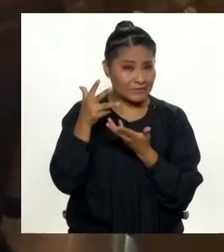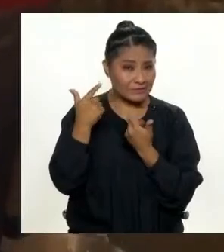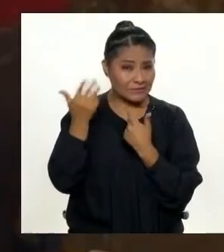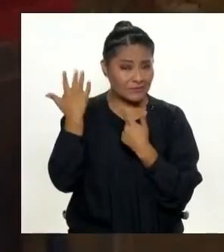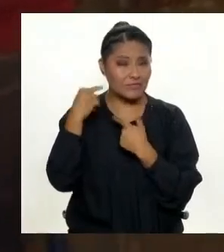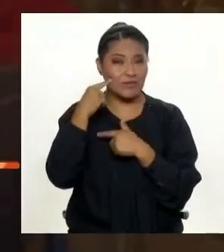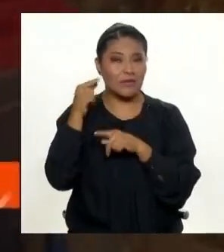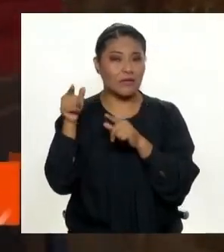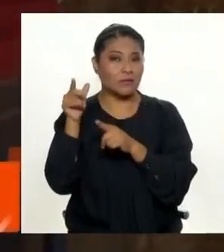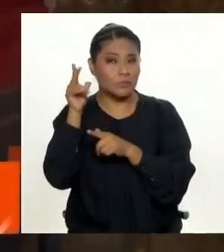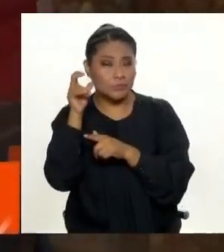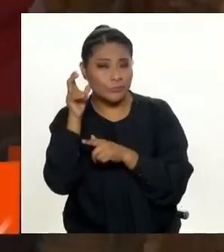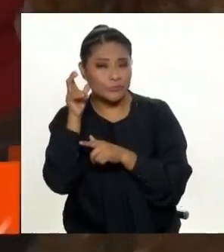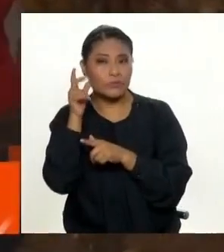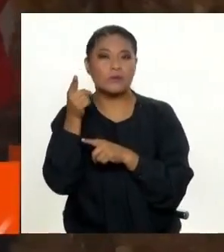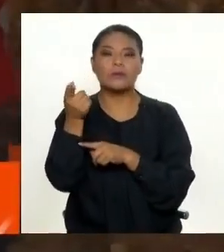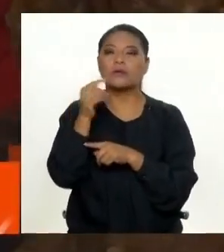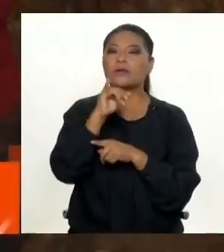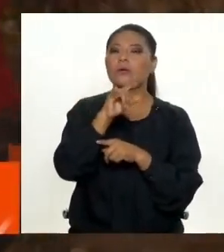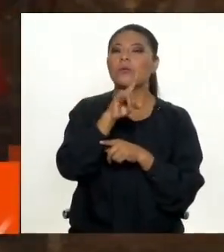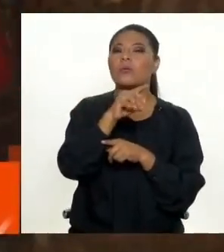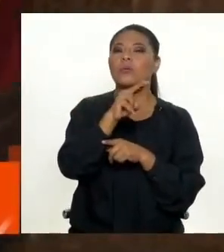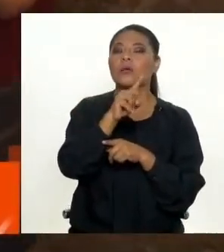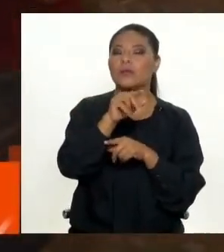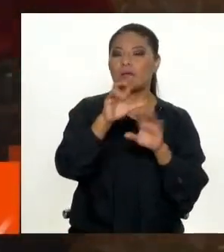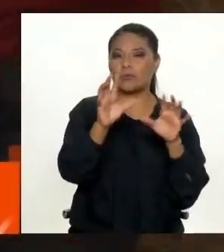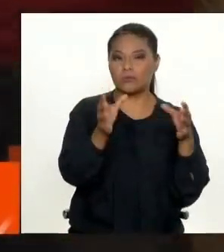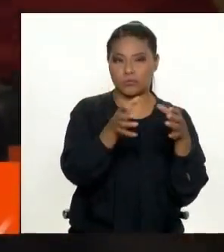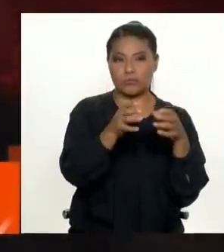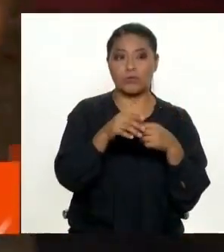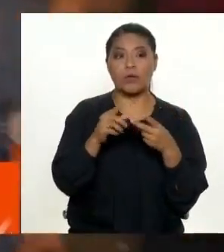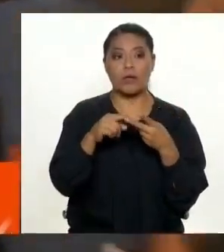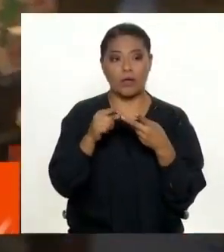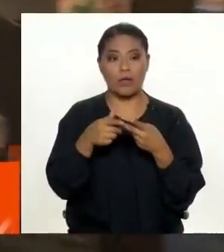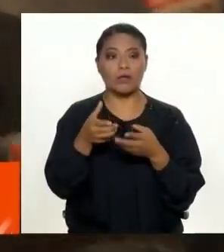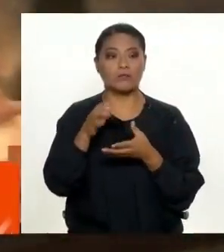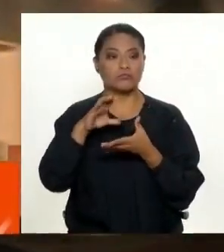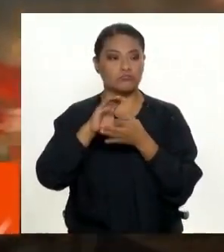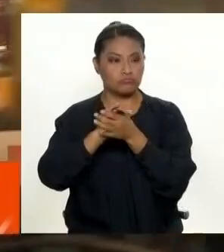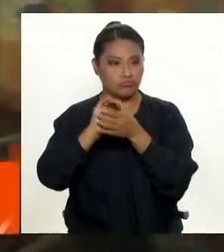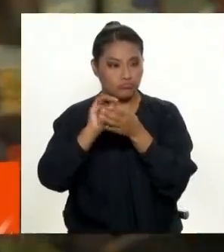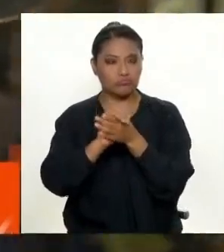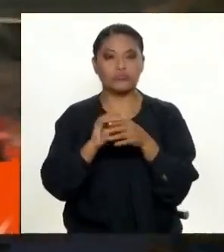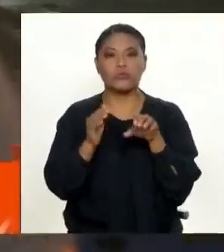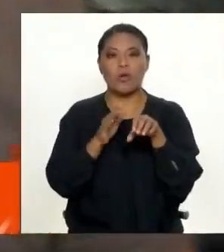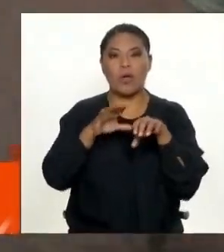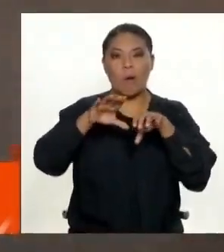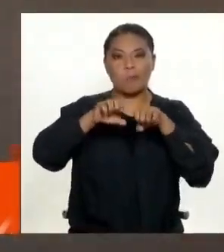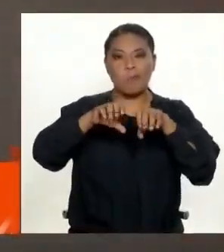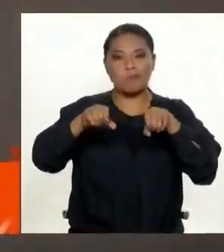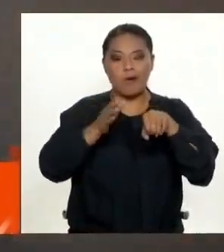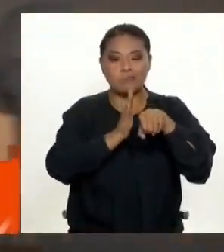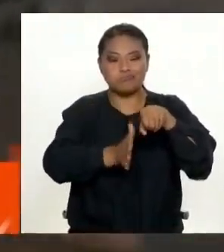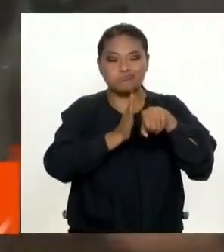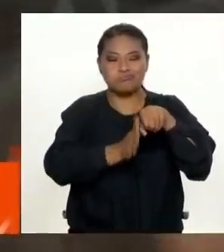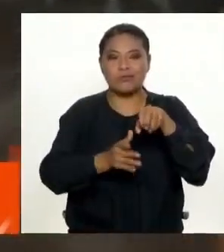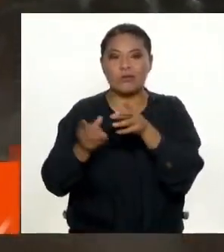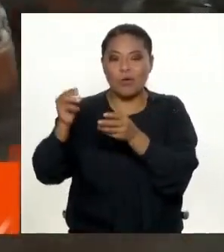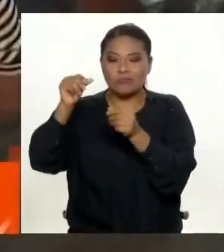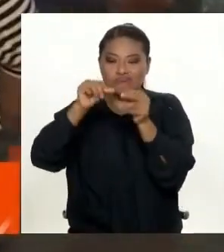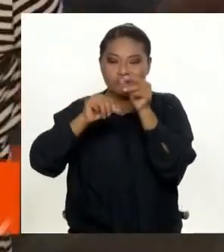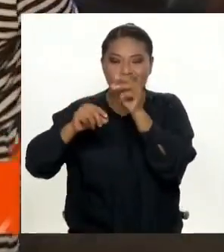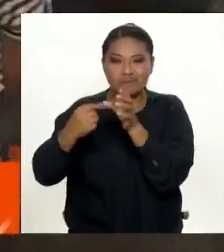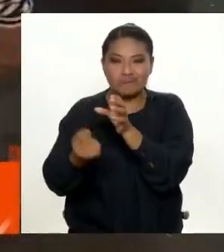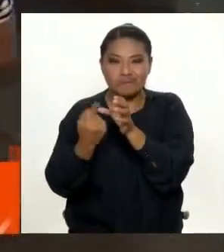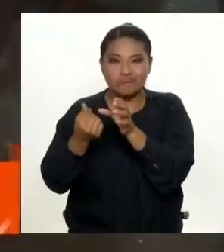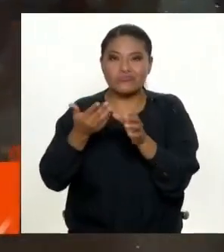Juaneco. Ay, ¿qué tenemos por ahí? A ver... Algo de comida también hay. Chichita, hemos visto cecina, qué rico, ¿no? El ajicito de cocona para comer con